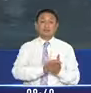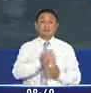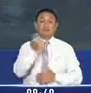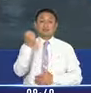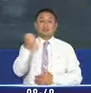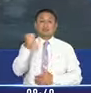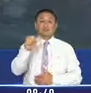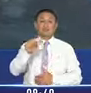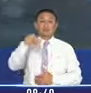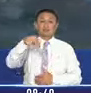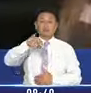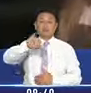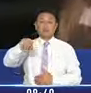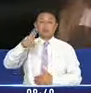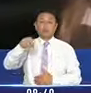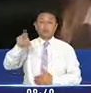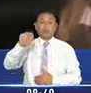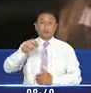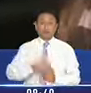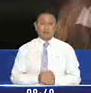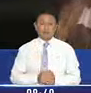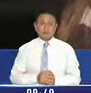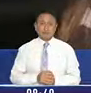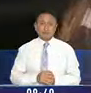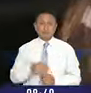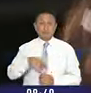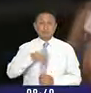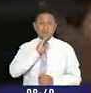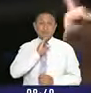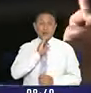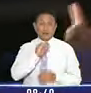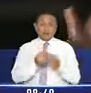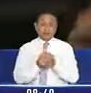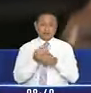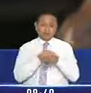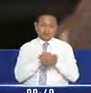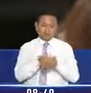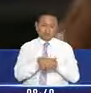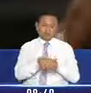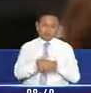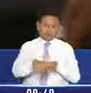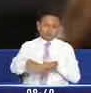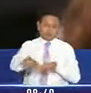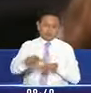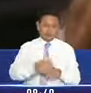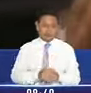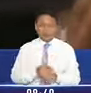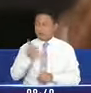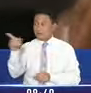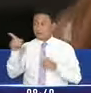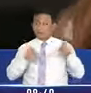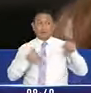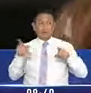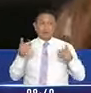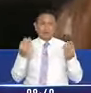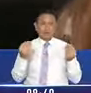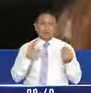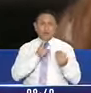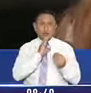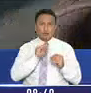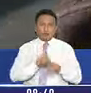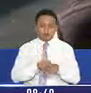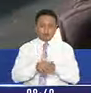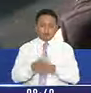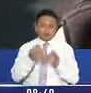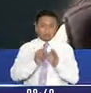conocoto al sur Oriente de Quito en una se gasta el agua y fugas ya sea en esta calle y por ontaneda también entonces si no